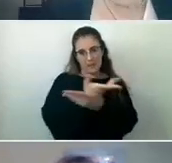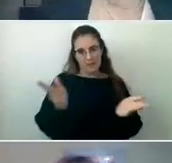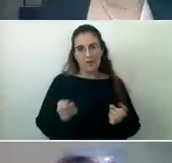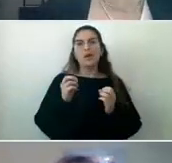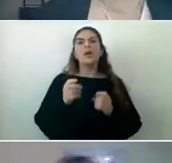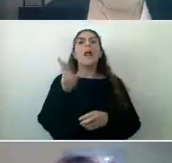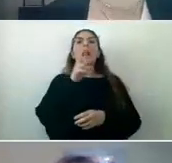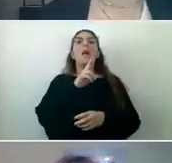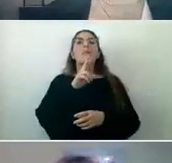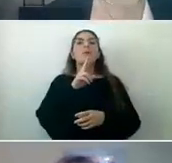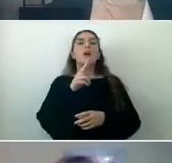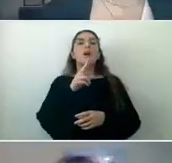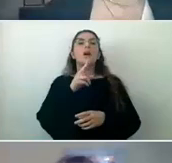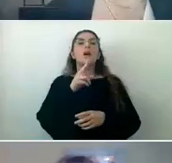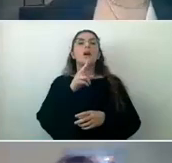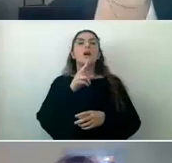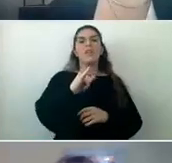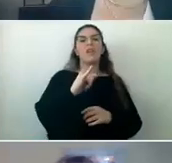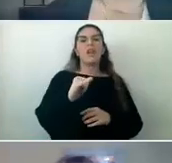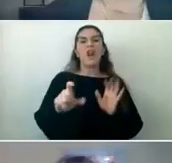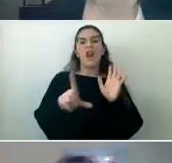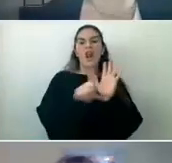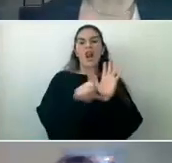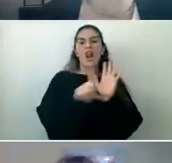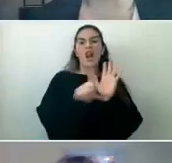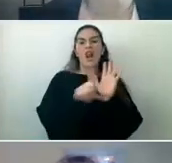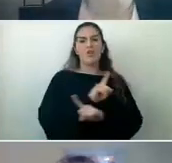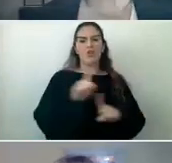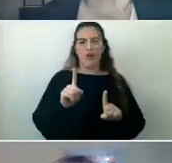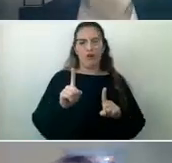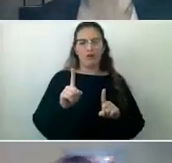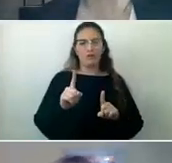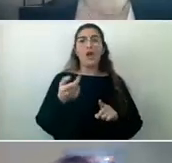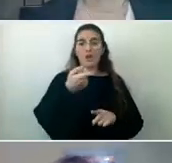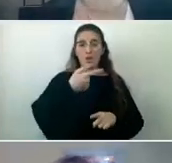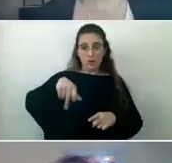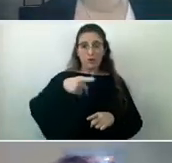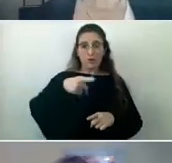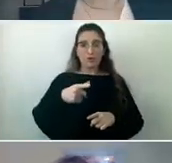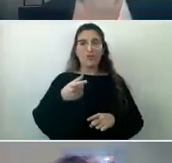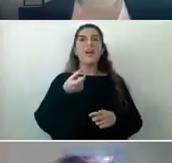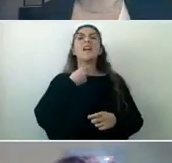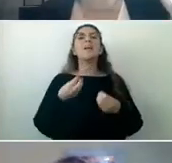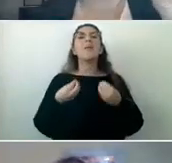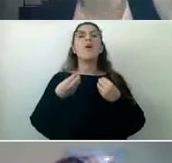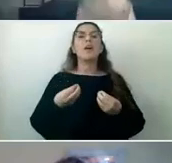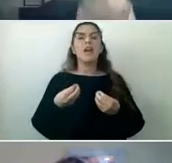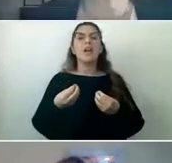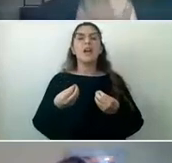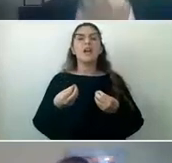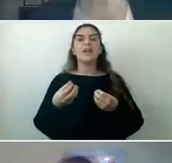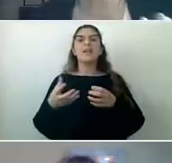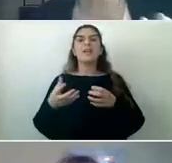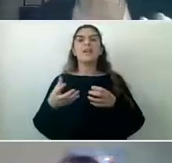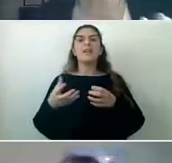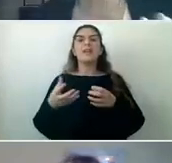queremos más leyes, queremos que nos tengan en cuenta al momento de diseñar políticas públicas,